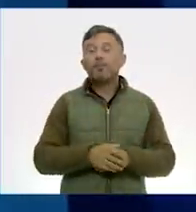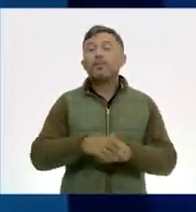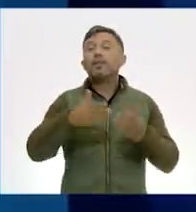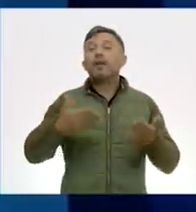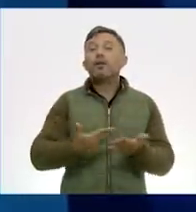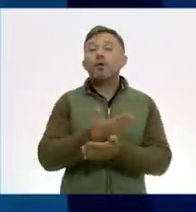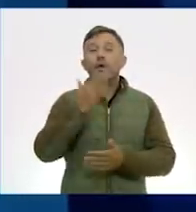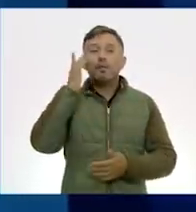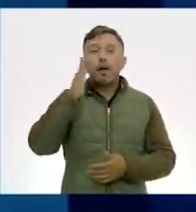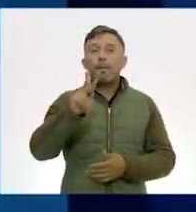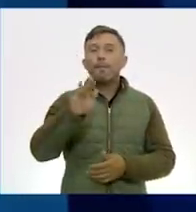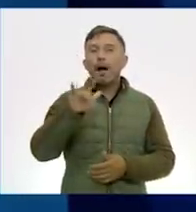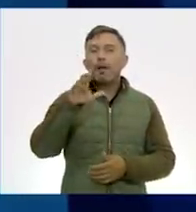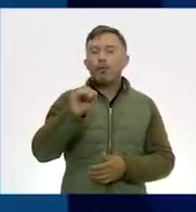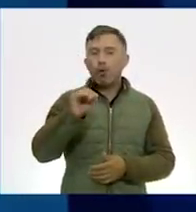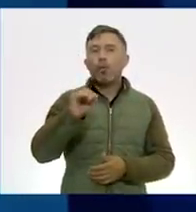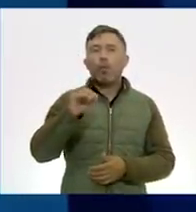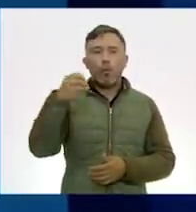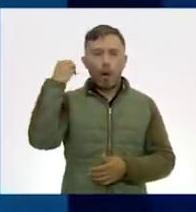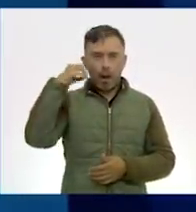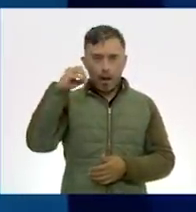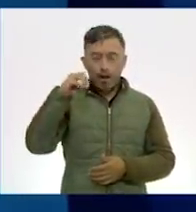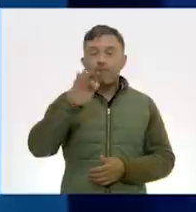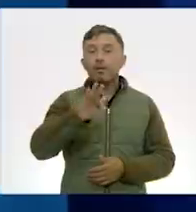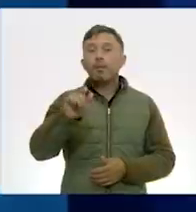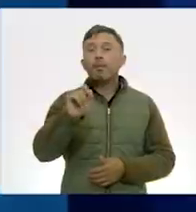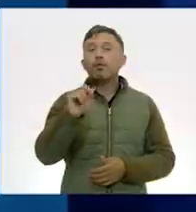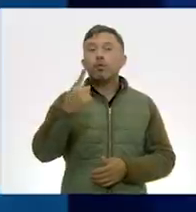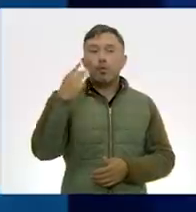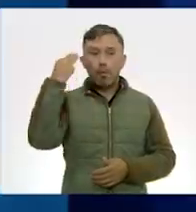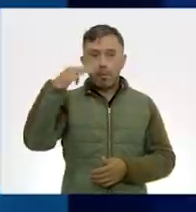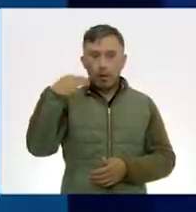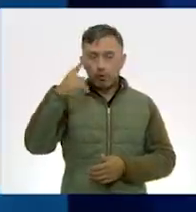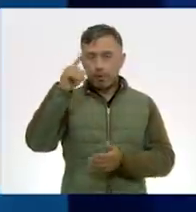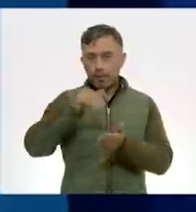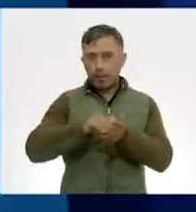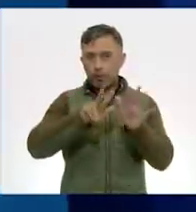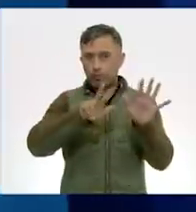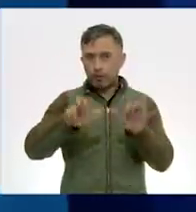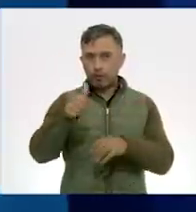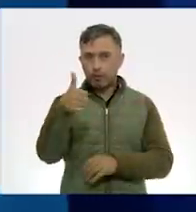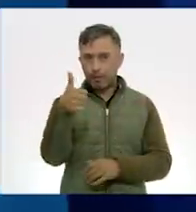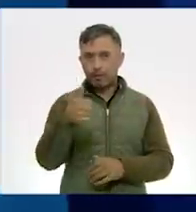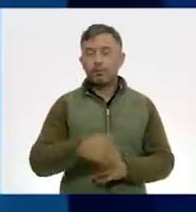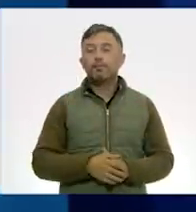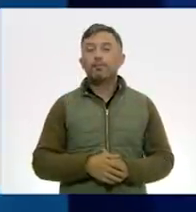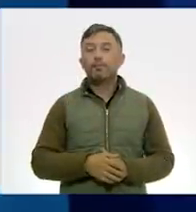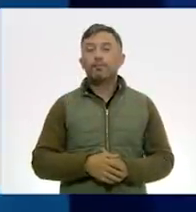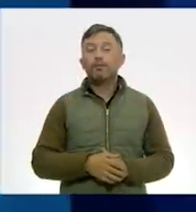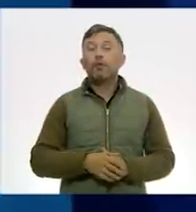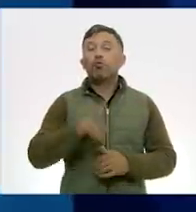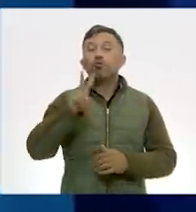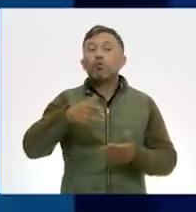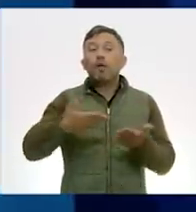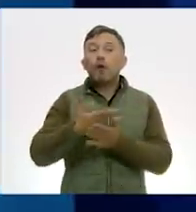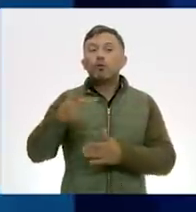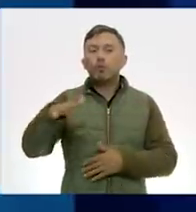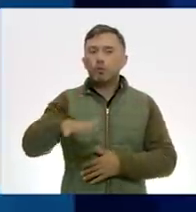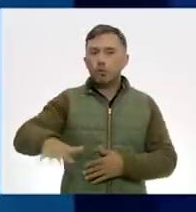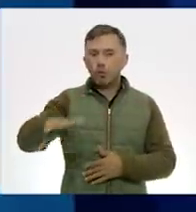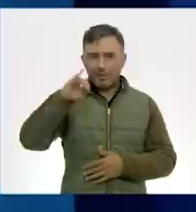Pablo Guelatao, Oaxaca, el 21 de marzo de 1806. Su origen fue indígena, de la